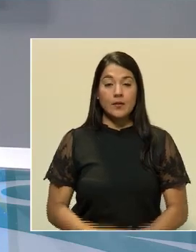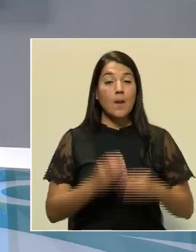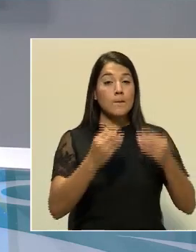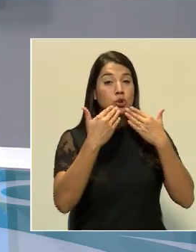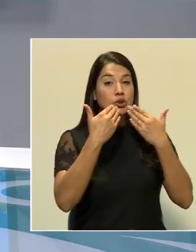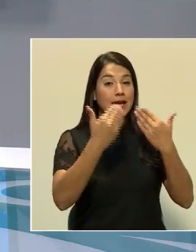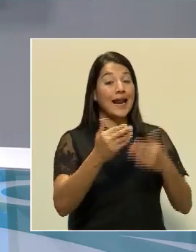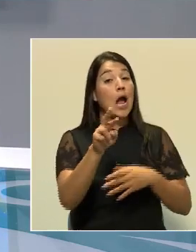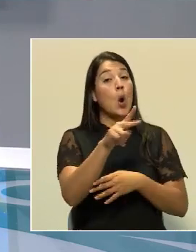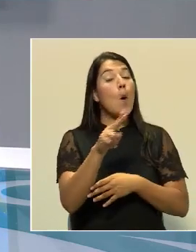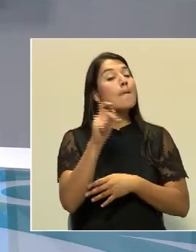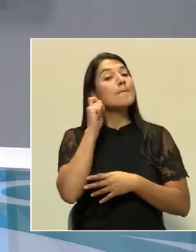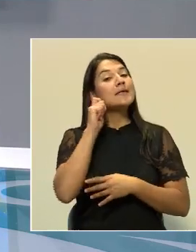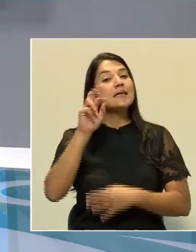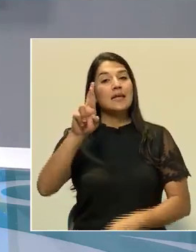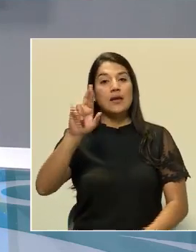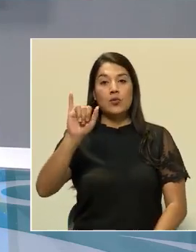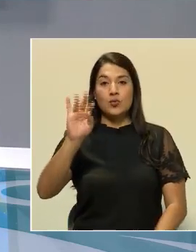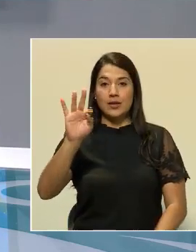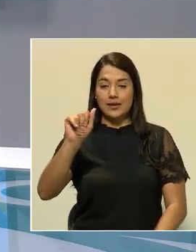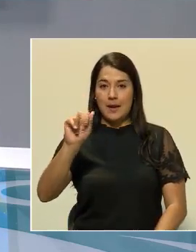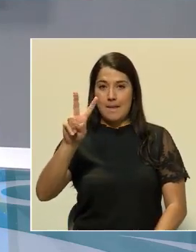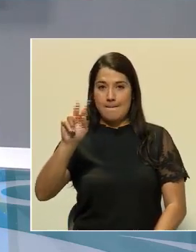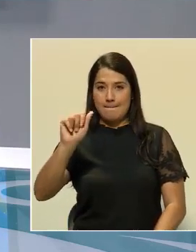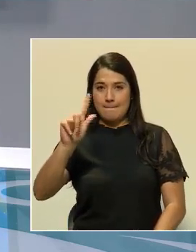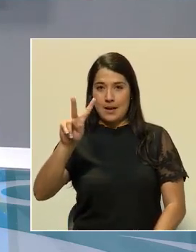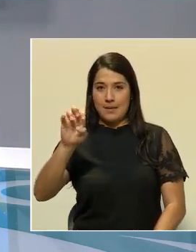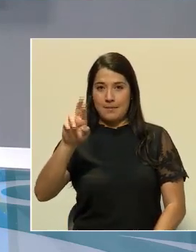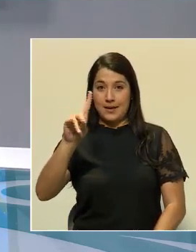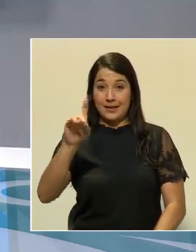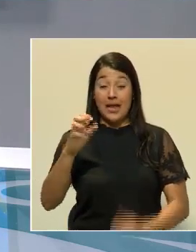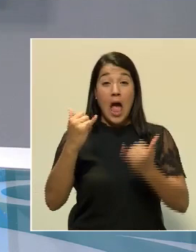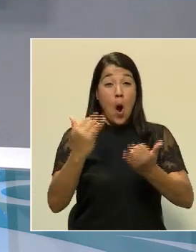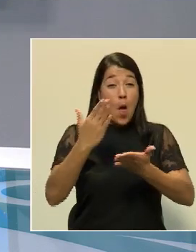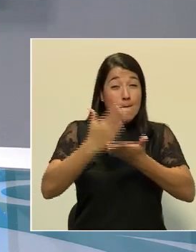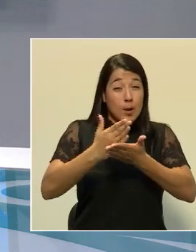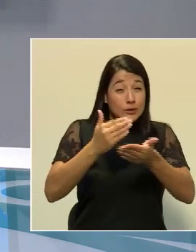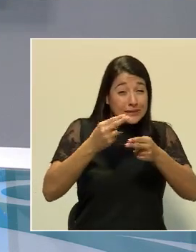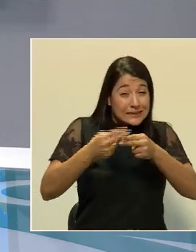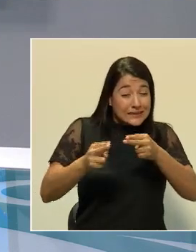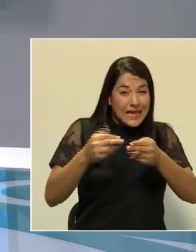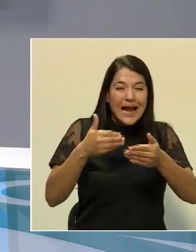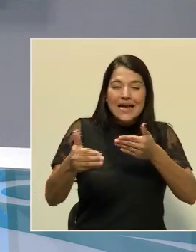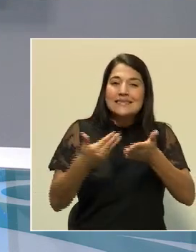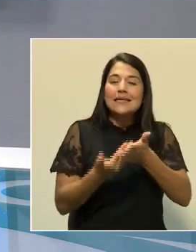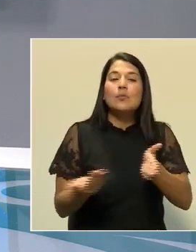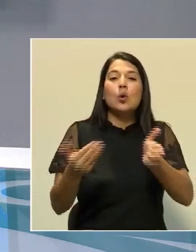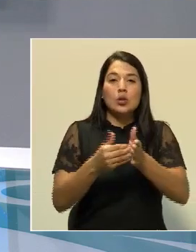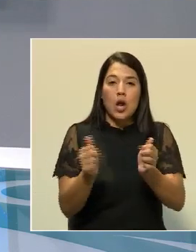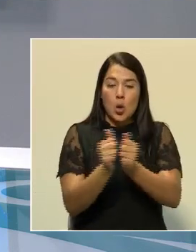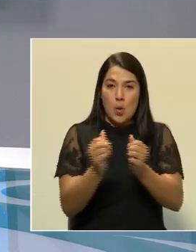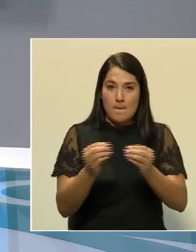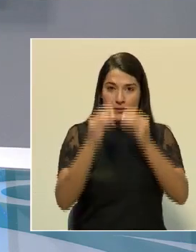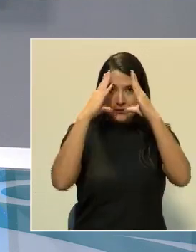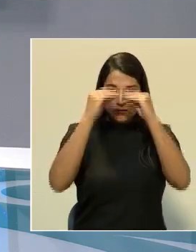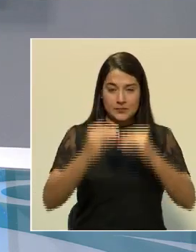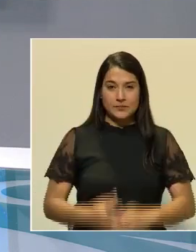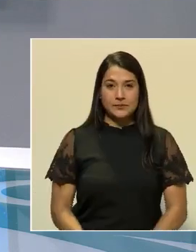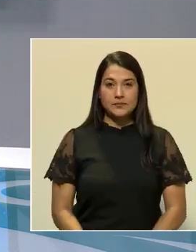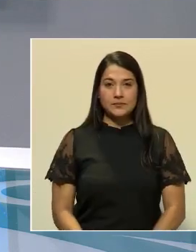Muchas gracias a nuestra compañera Rita Valverde. Hacemos una breve pausa y ya estamos de vuelta con más